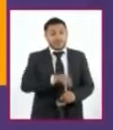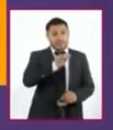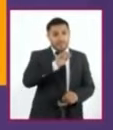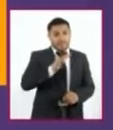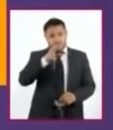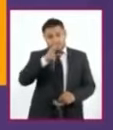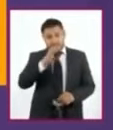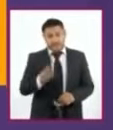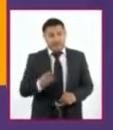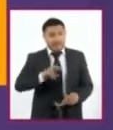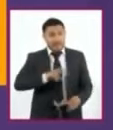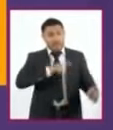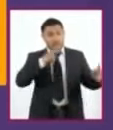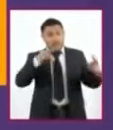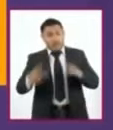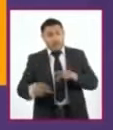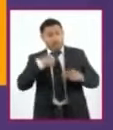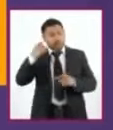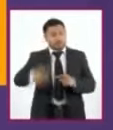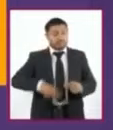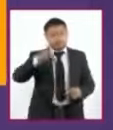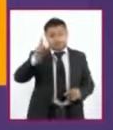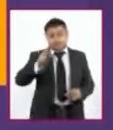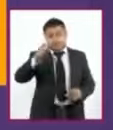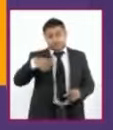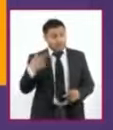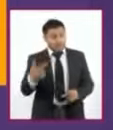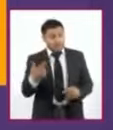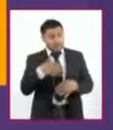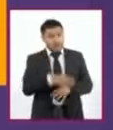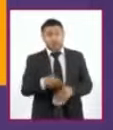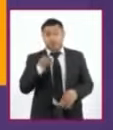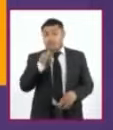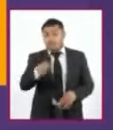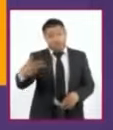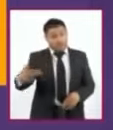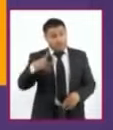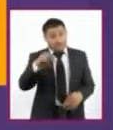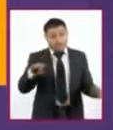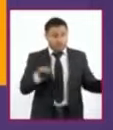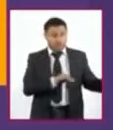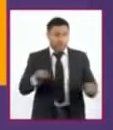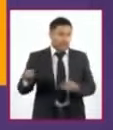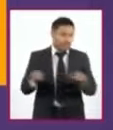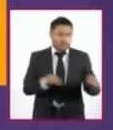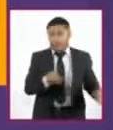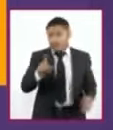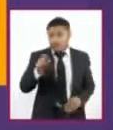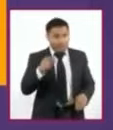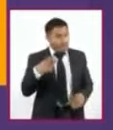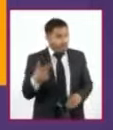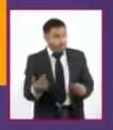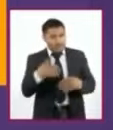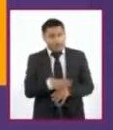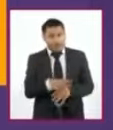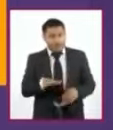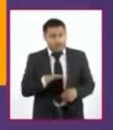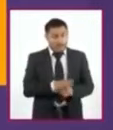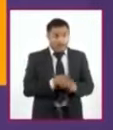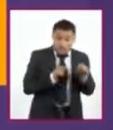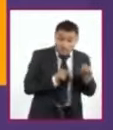con giro de 20 grados con respecto al punto H. No es un movimiento de rotación de 20 grados con respecto al punto